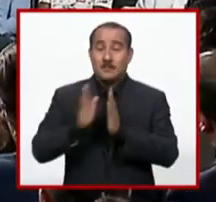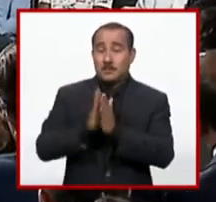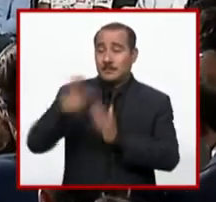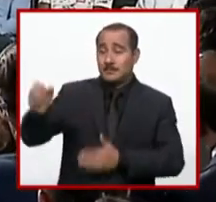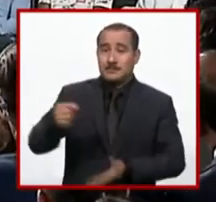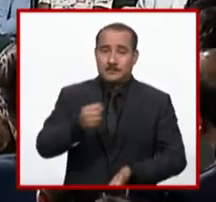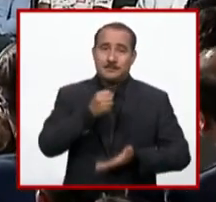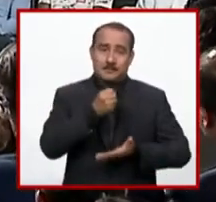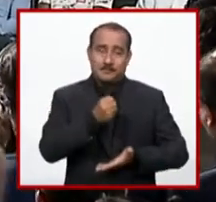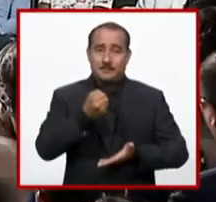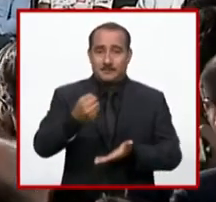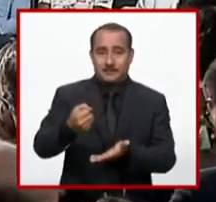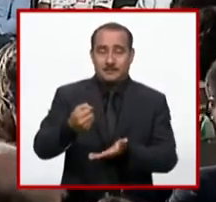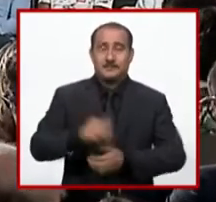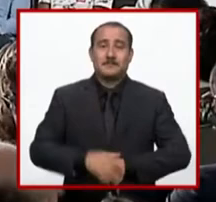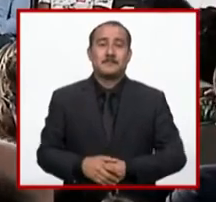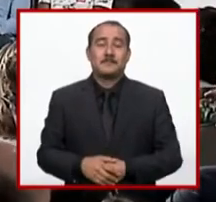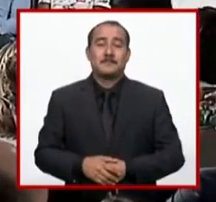que